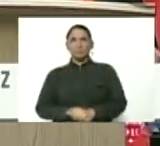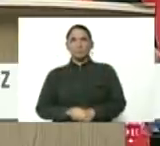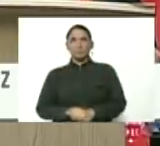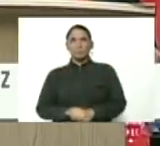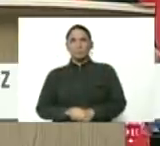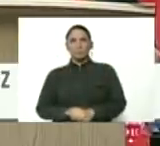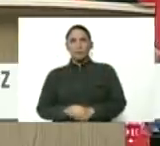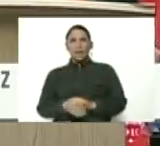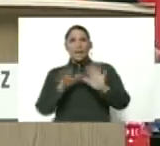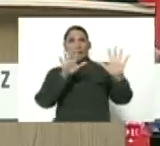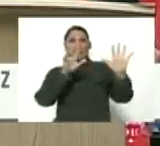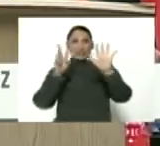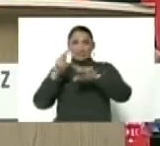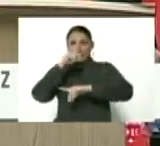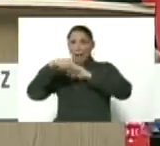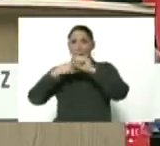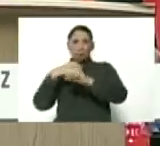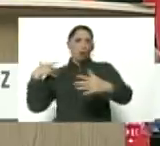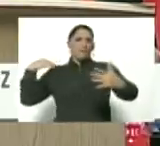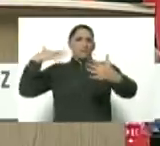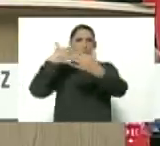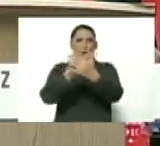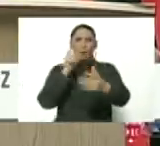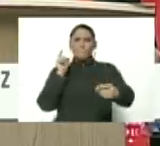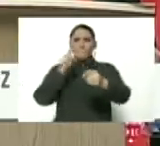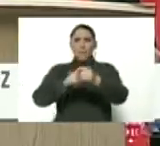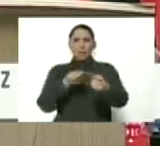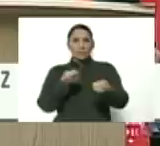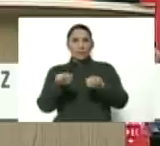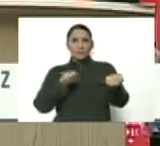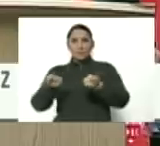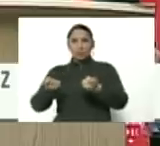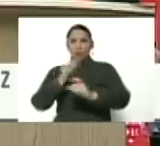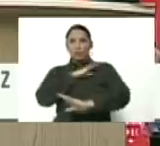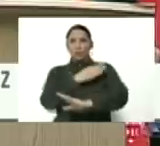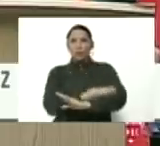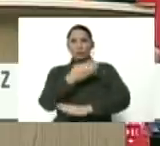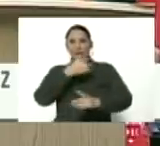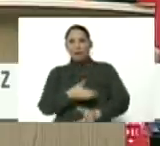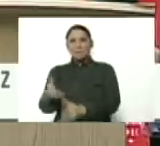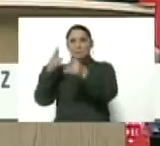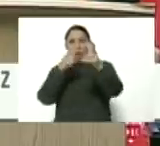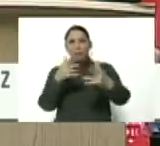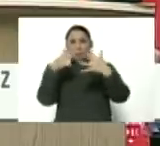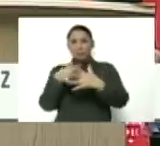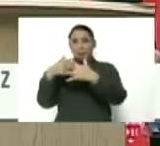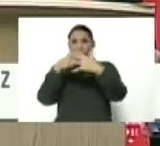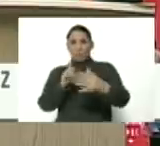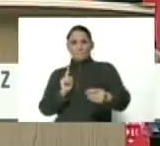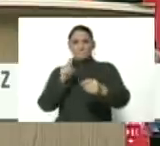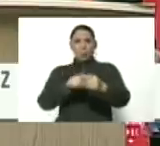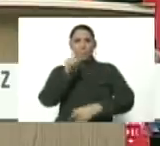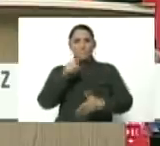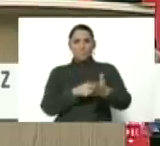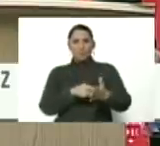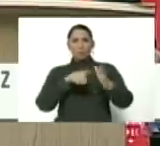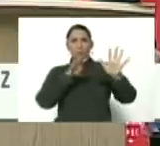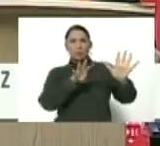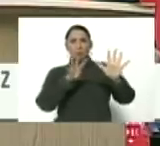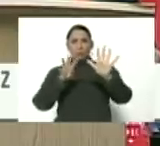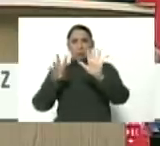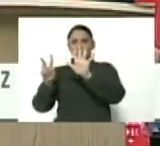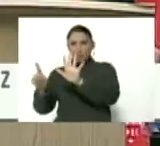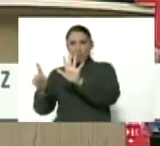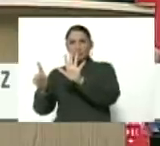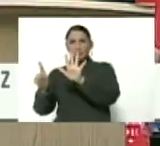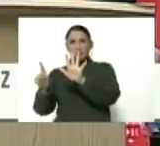durante 17 años miembro del servicio de las Fuerzas Armadas de los Estados Unidos, se alistó en